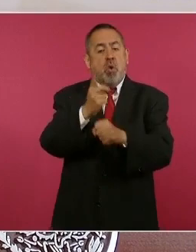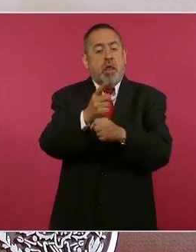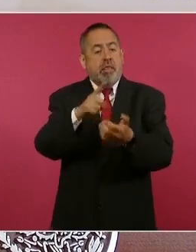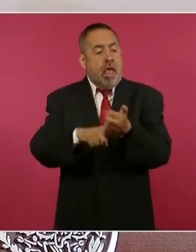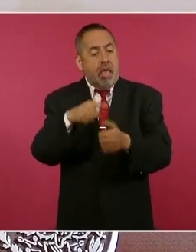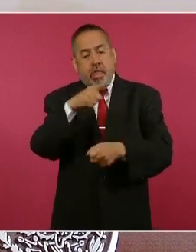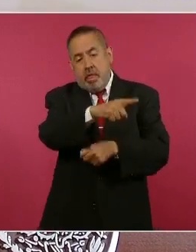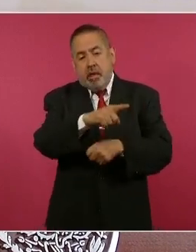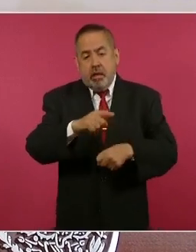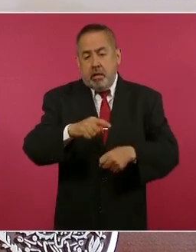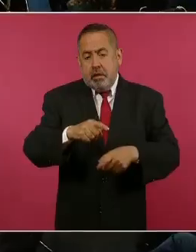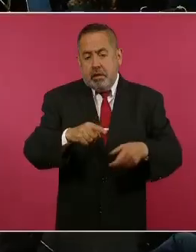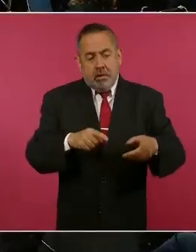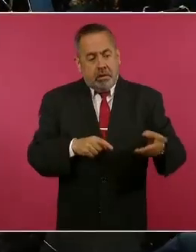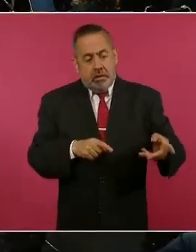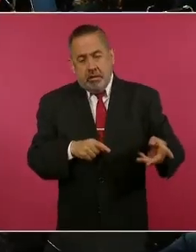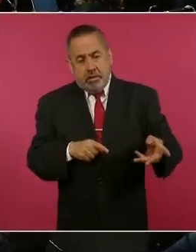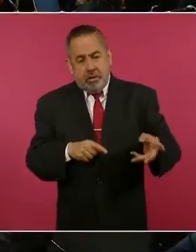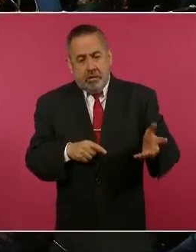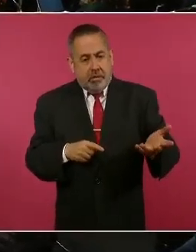del